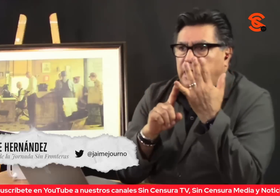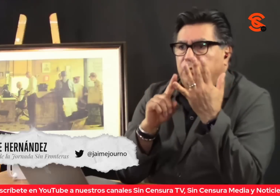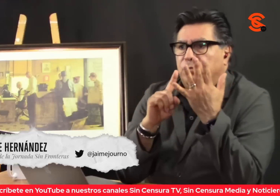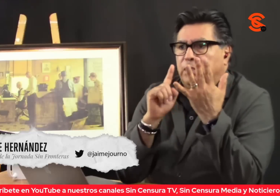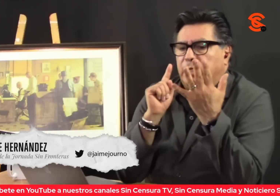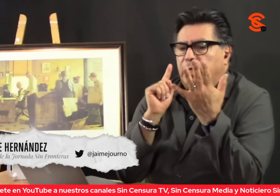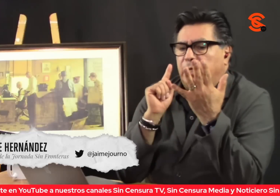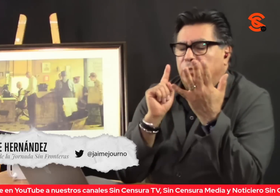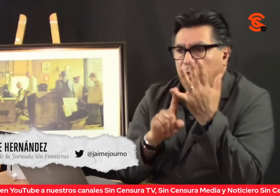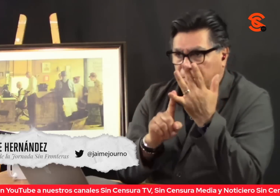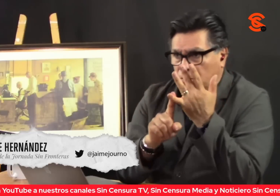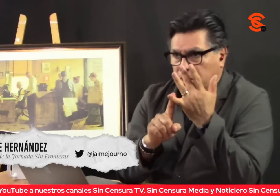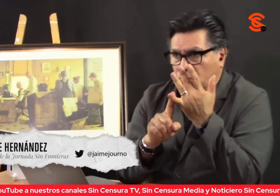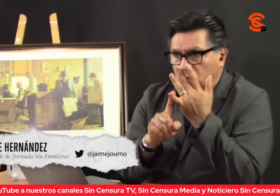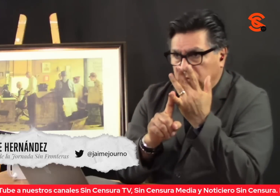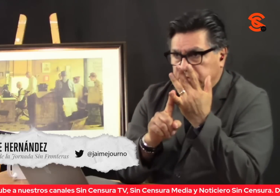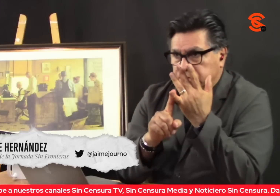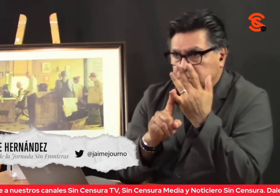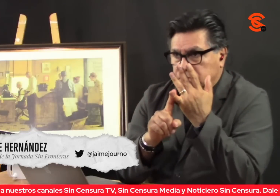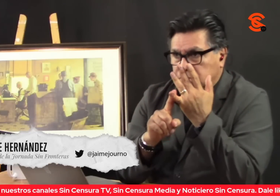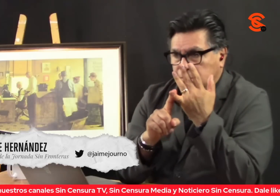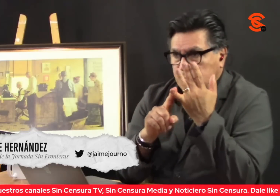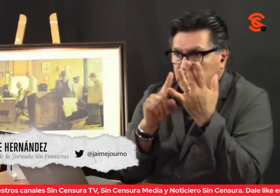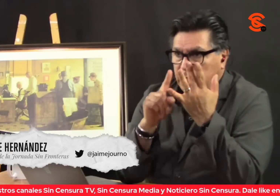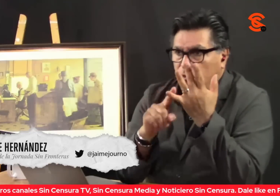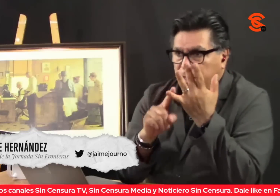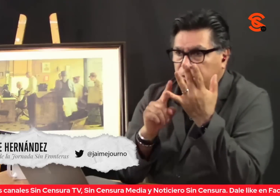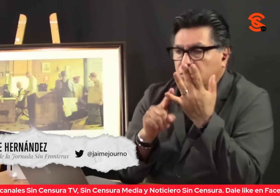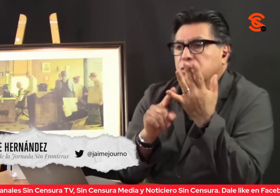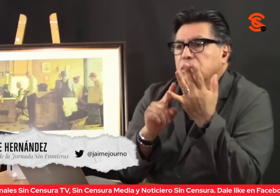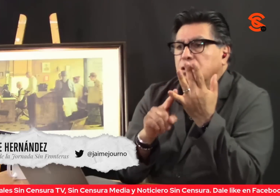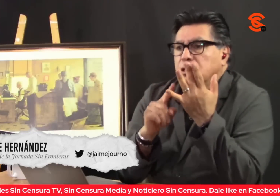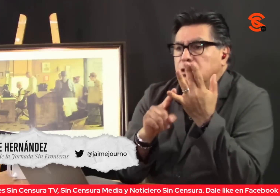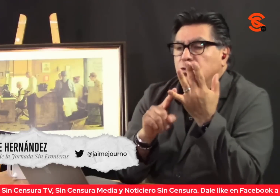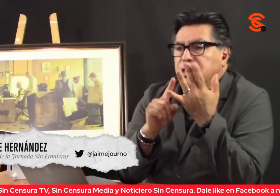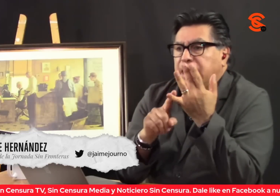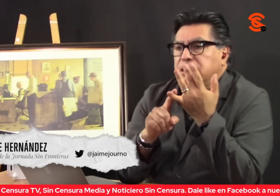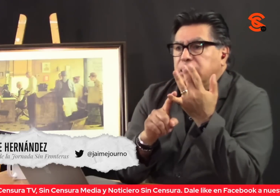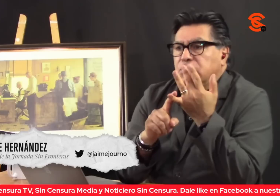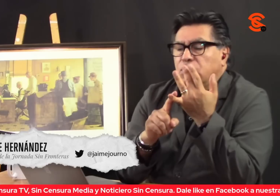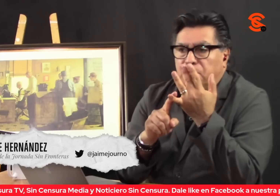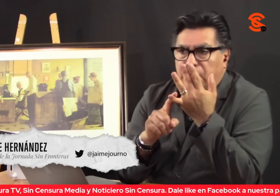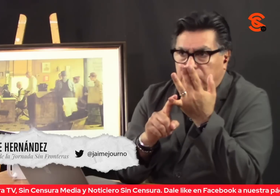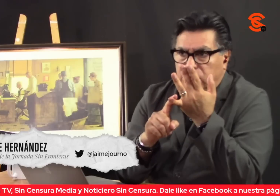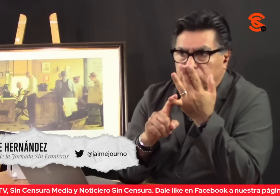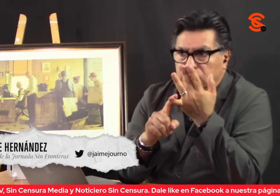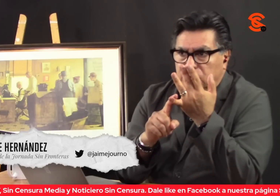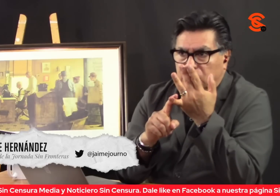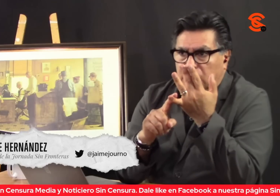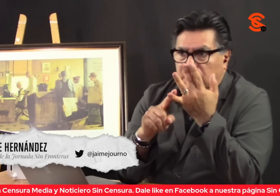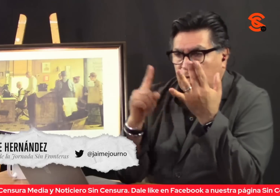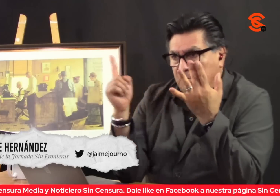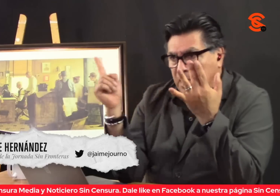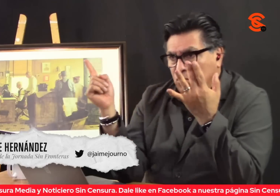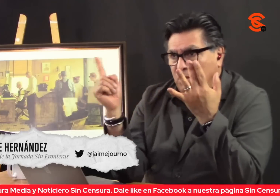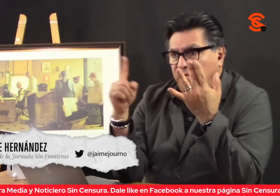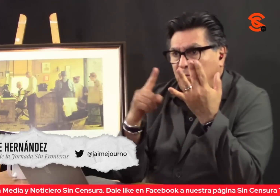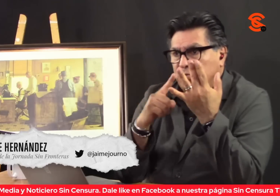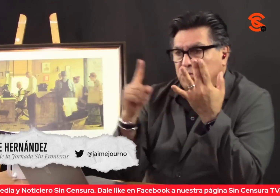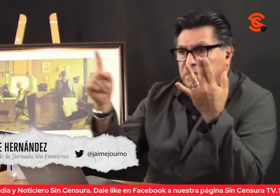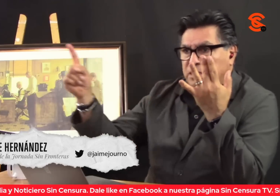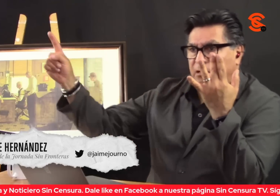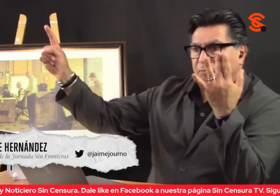habríamos enterado de que su hermano Raúl era un operador de los cárteles colombianos que